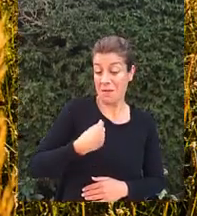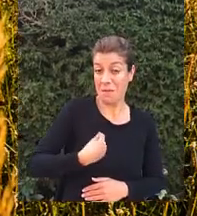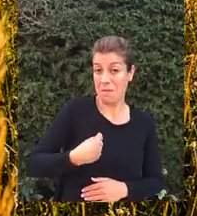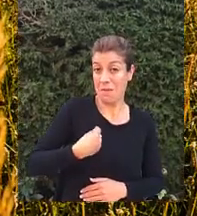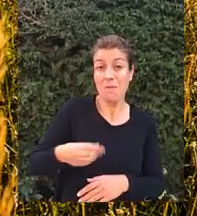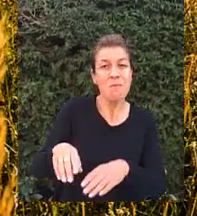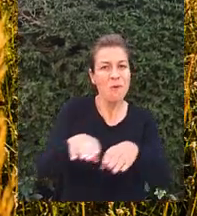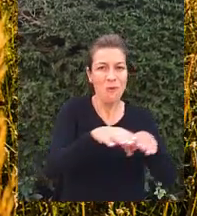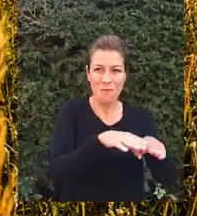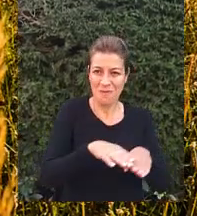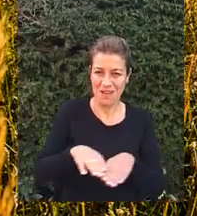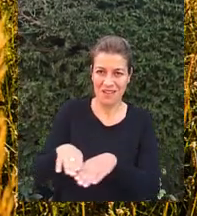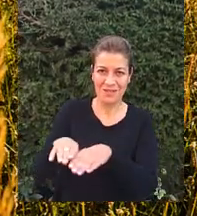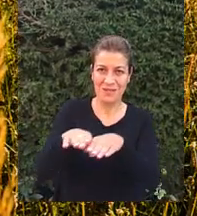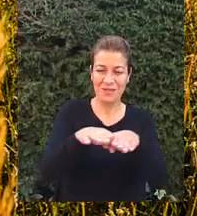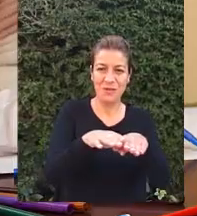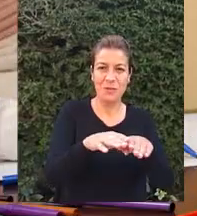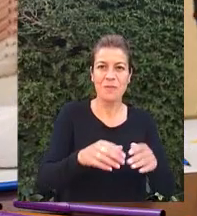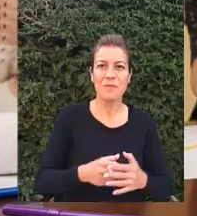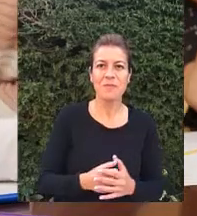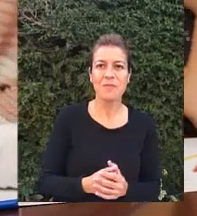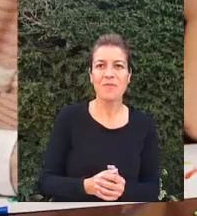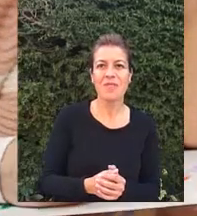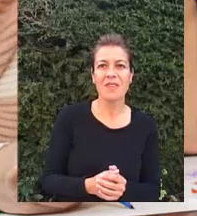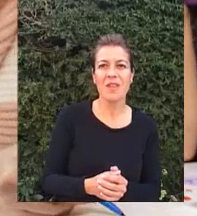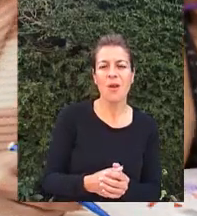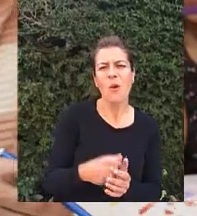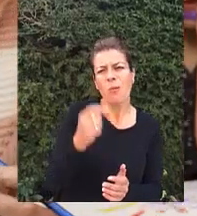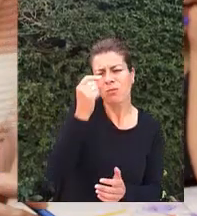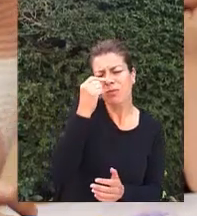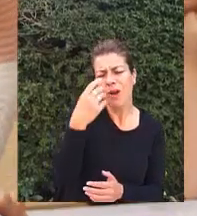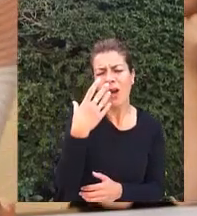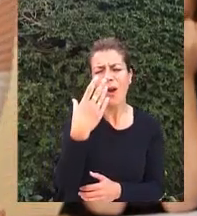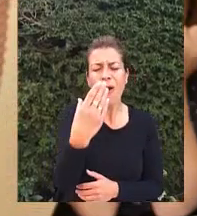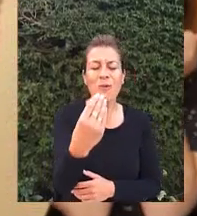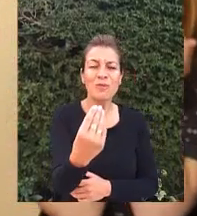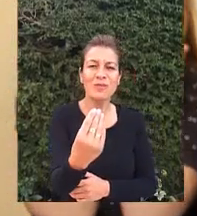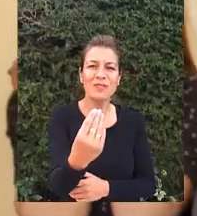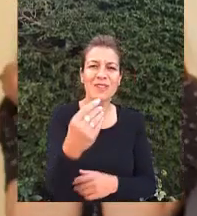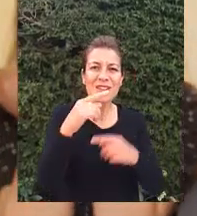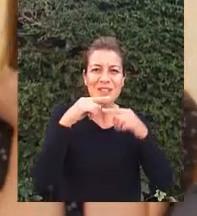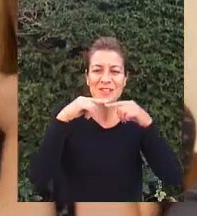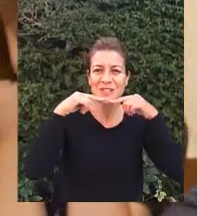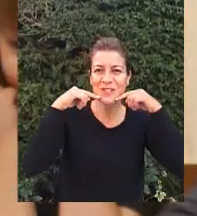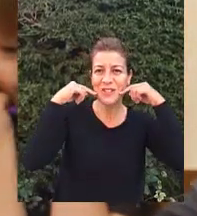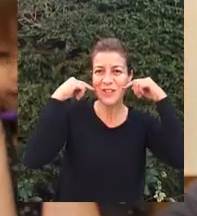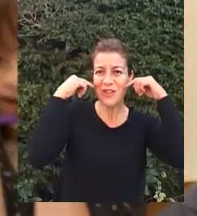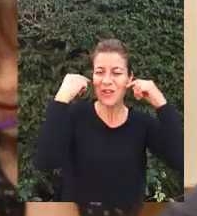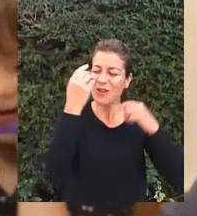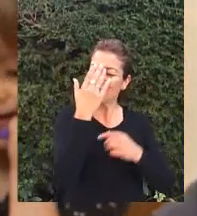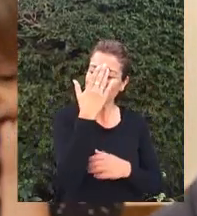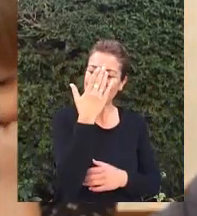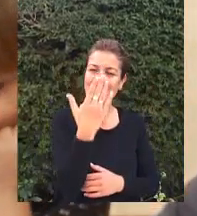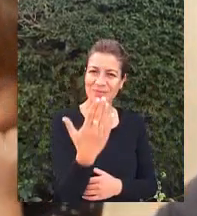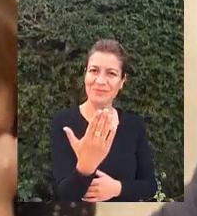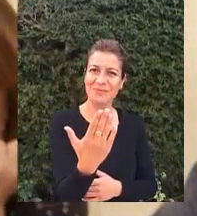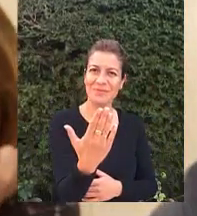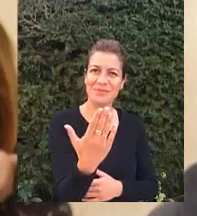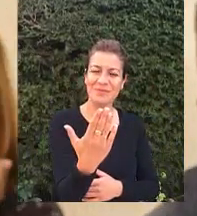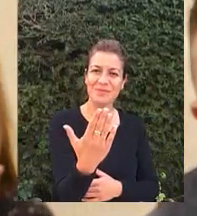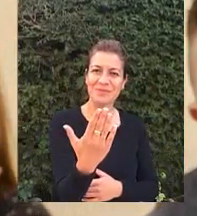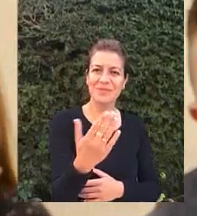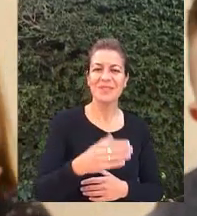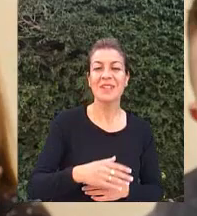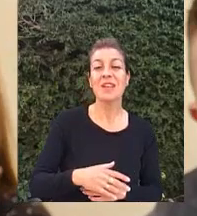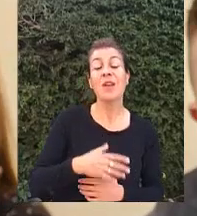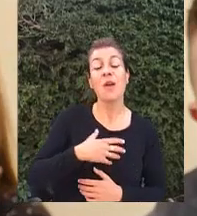mismo pan necesario para todos. Un soplo de comprensión, una sonrisa apresada en la mejilla